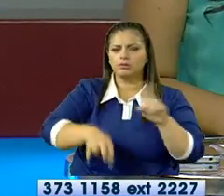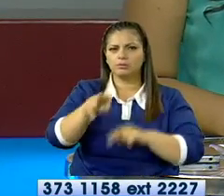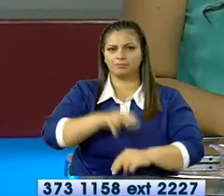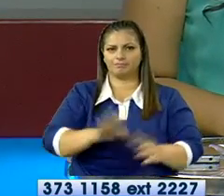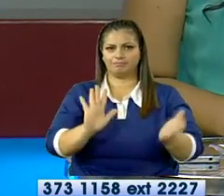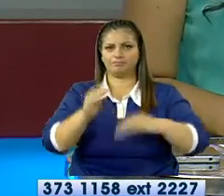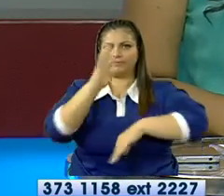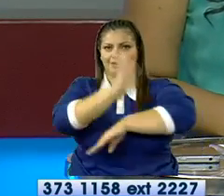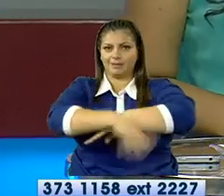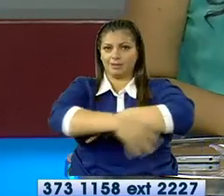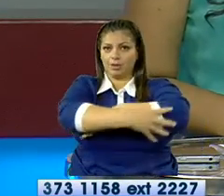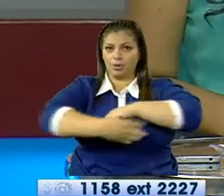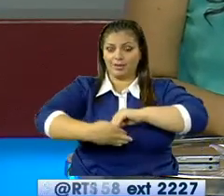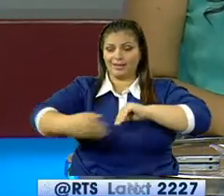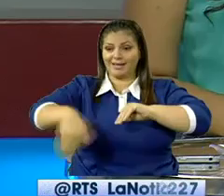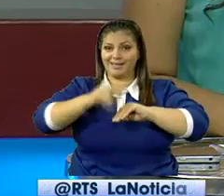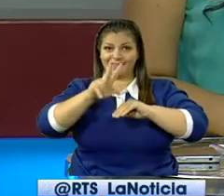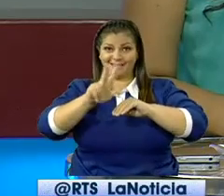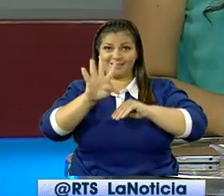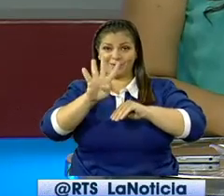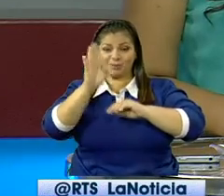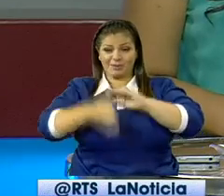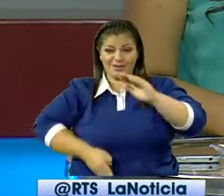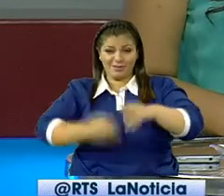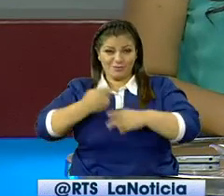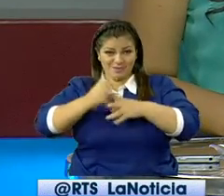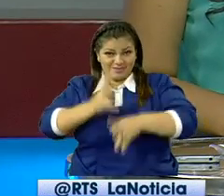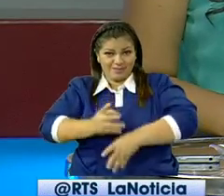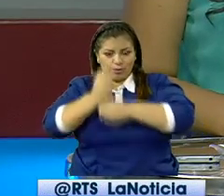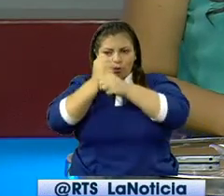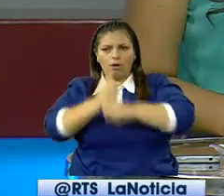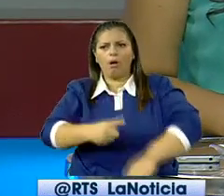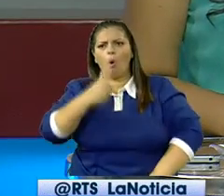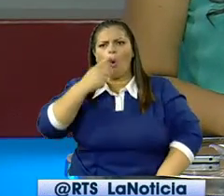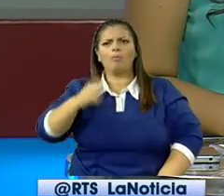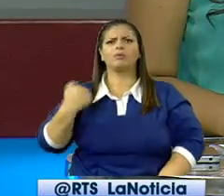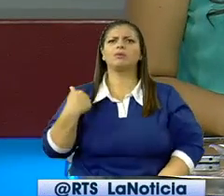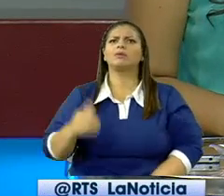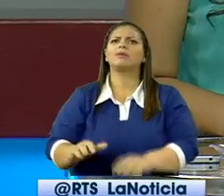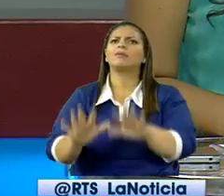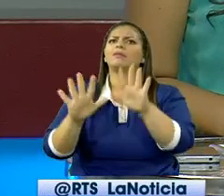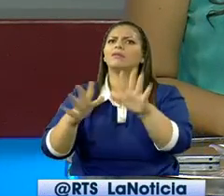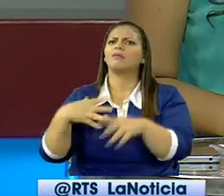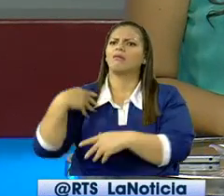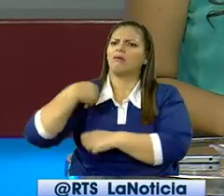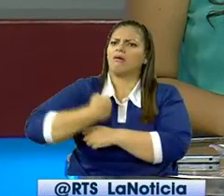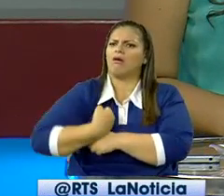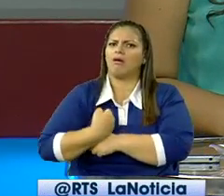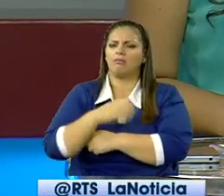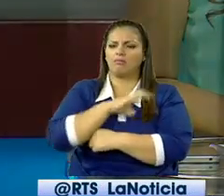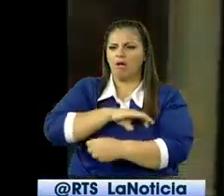calles 34 y Pancho Segura, luego de ser sorprendido con 10 carteras en su poder.